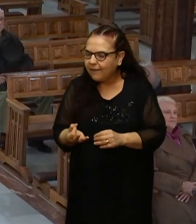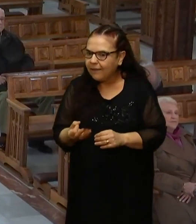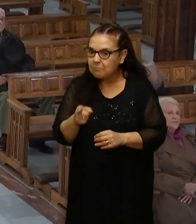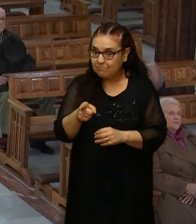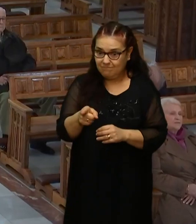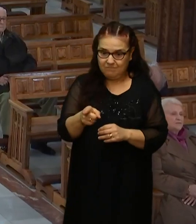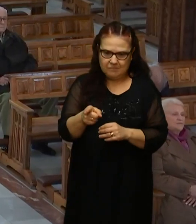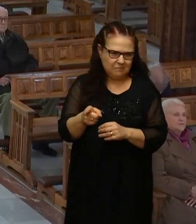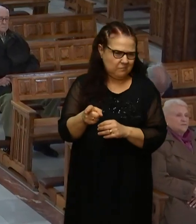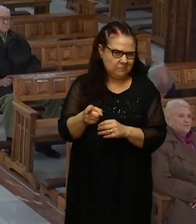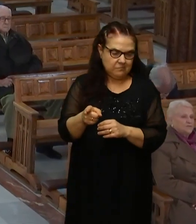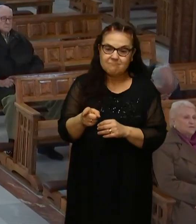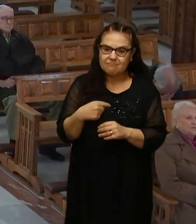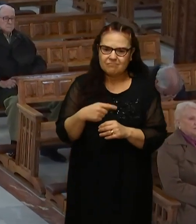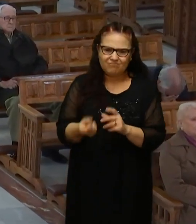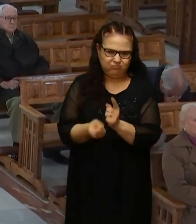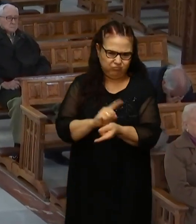Le remite al propio Jesús,